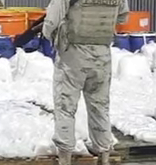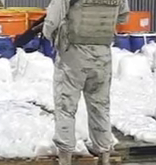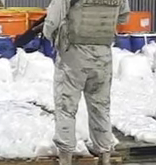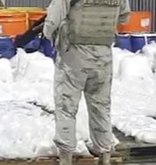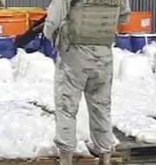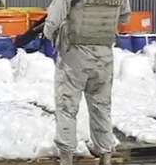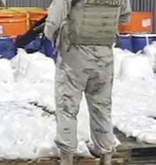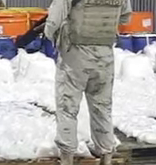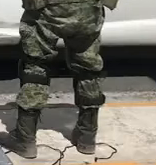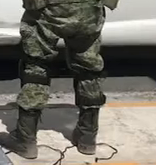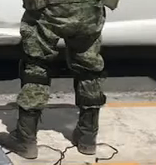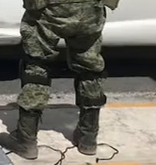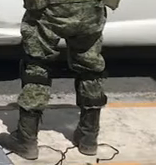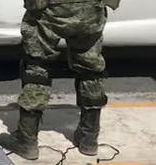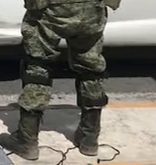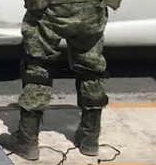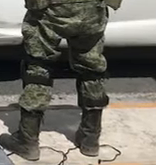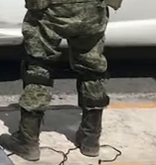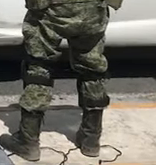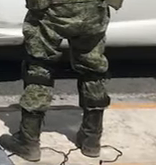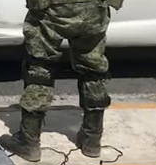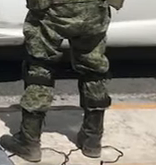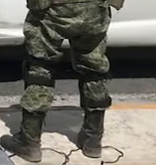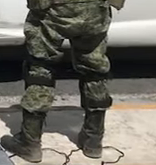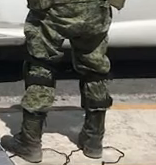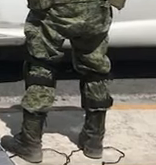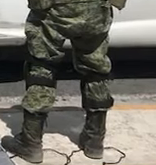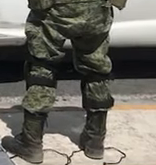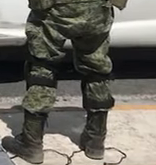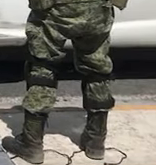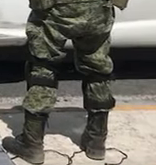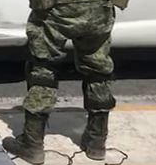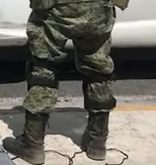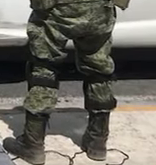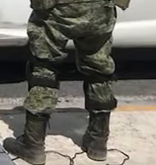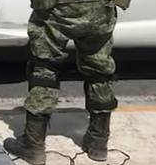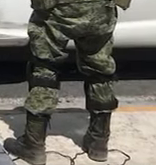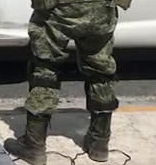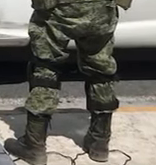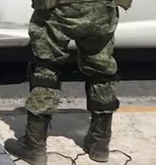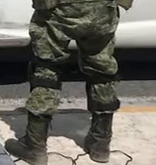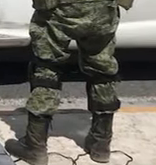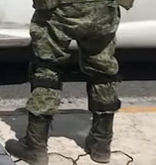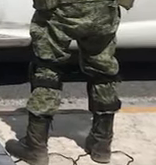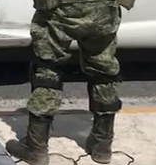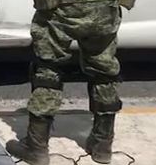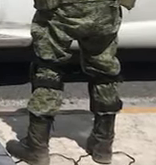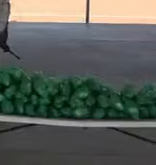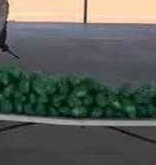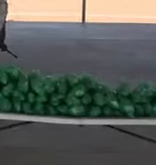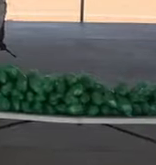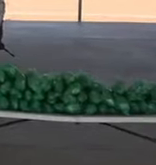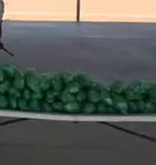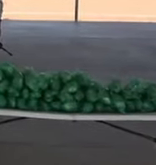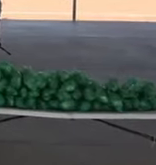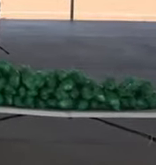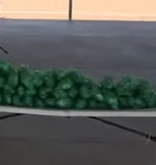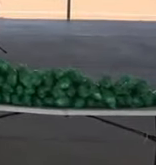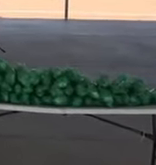de 178.122 kilogramos. Esto refleja un incremento de 91%. La